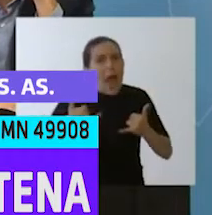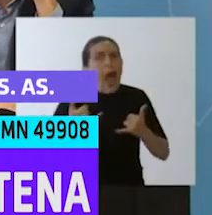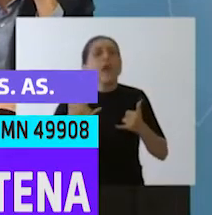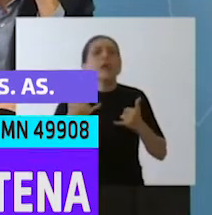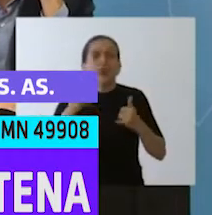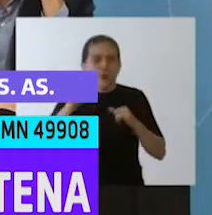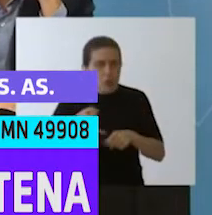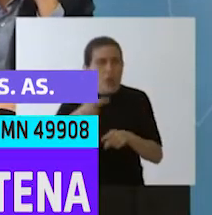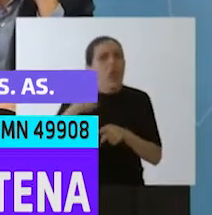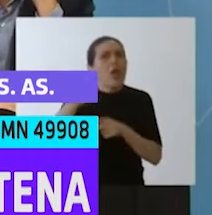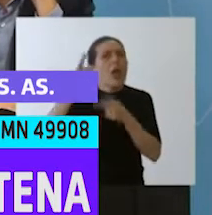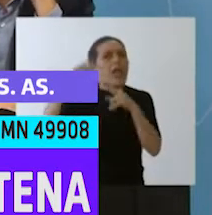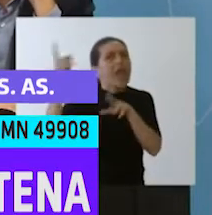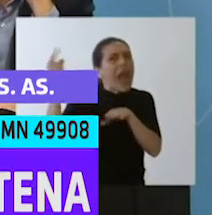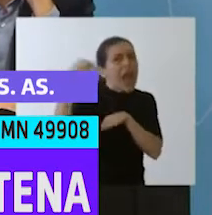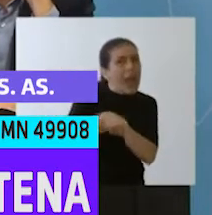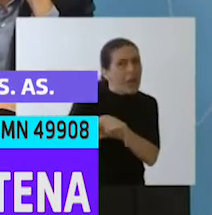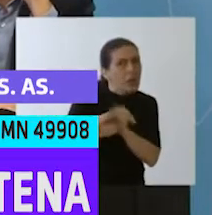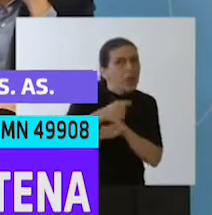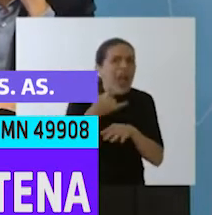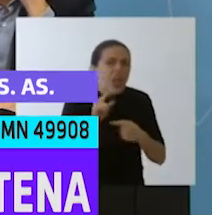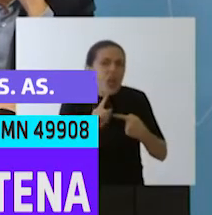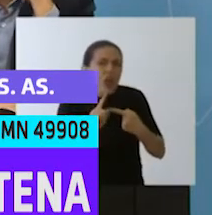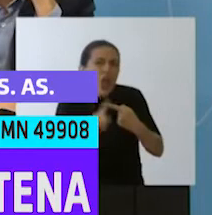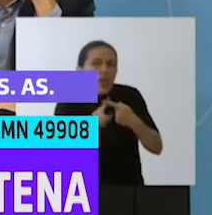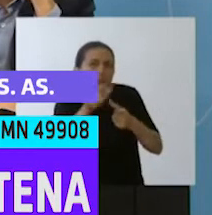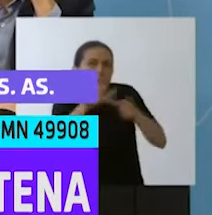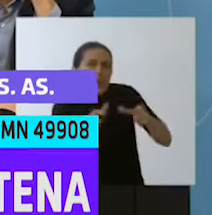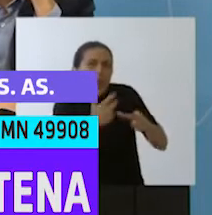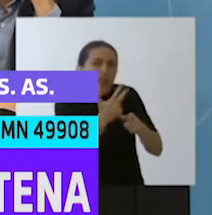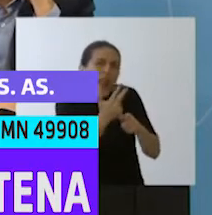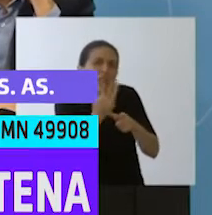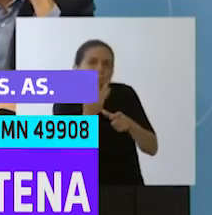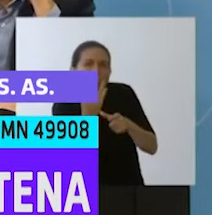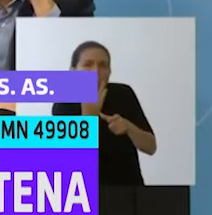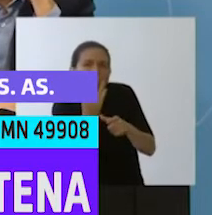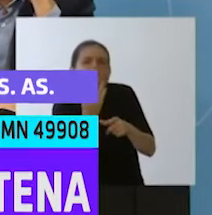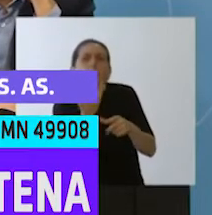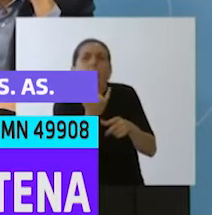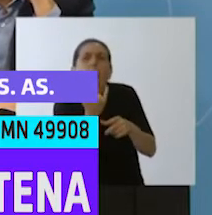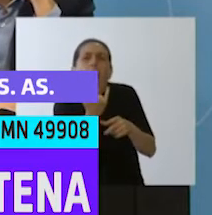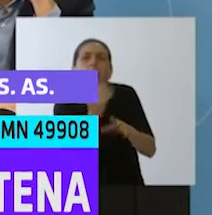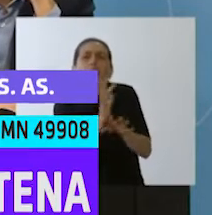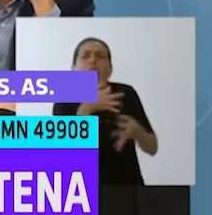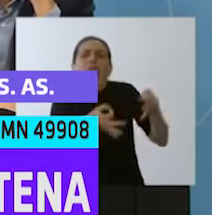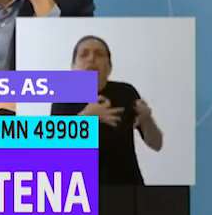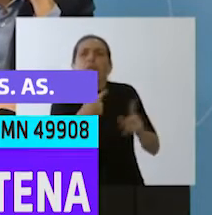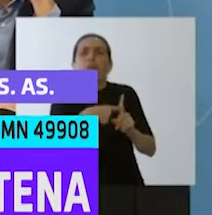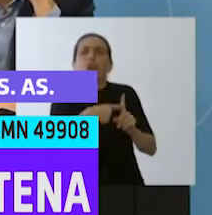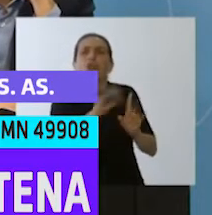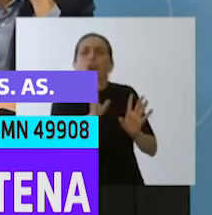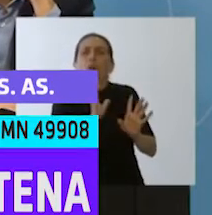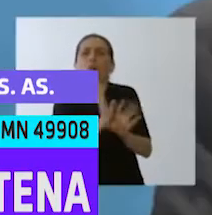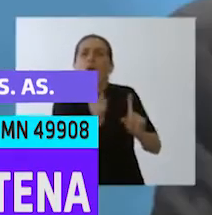importante que el Comité de Crisis Local se reúna para evaluar, digamos, la realidad local y tomar